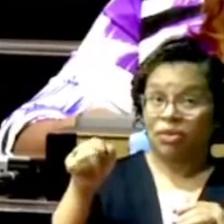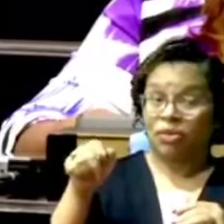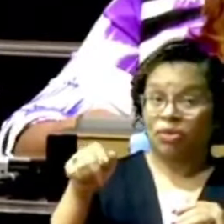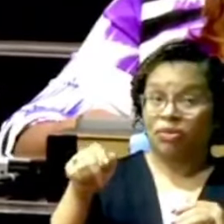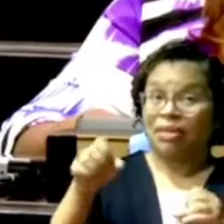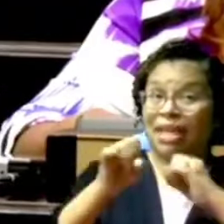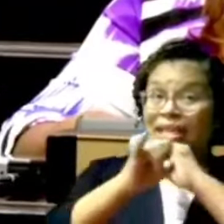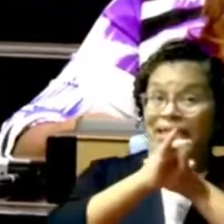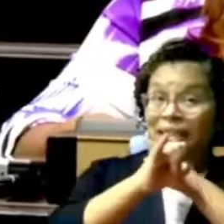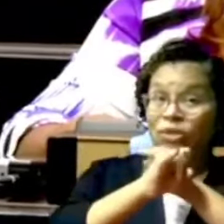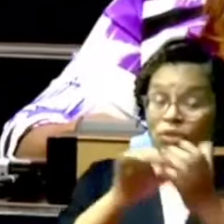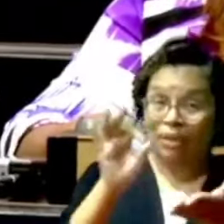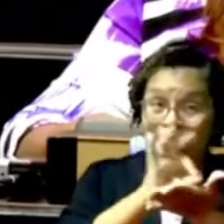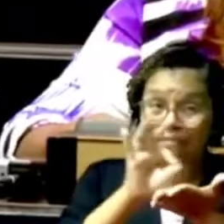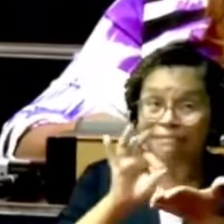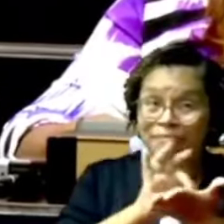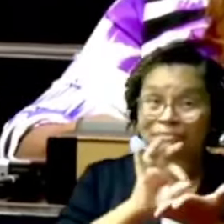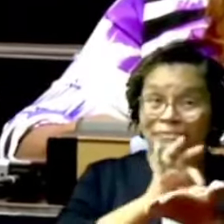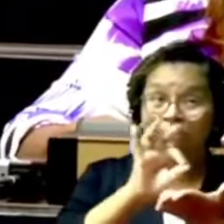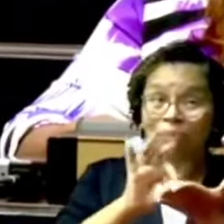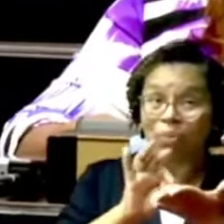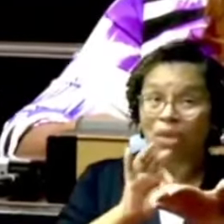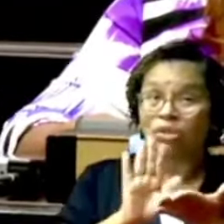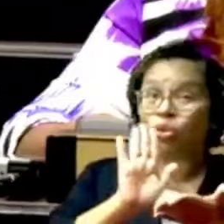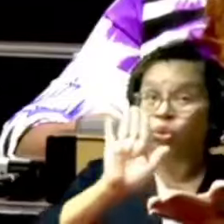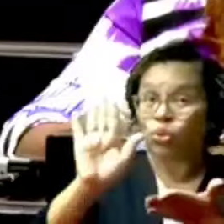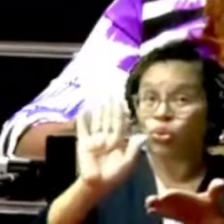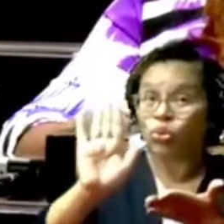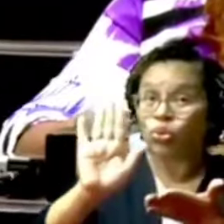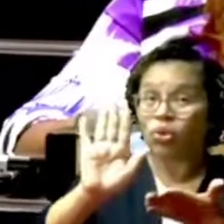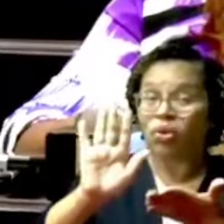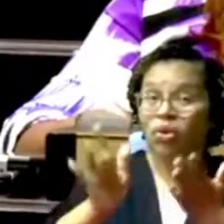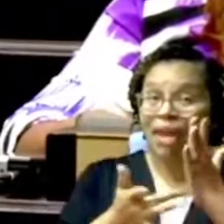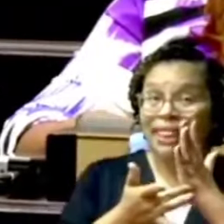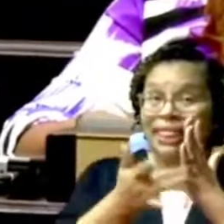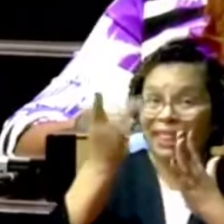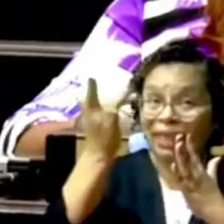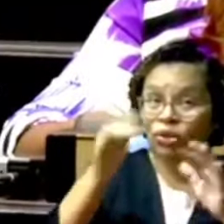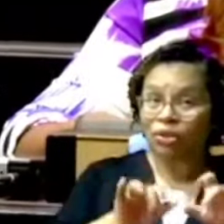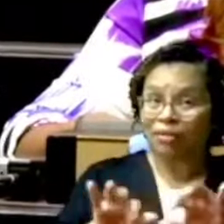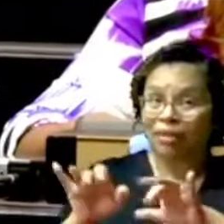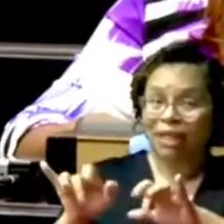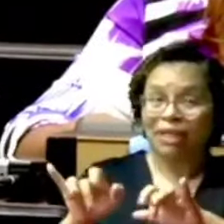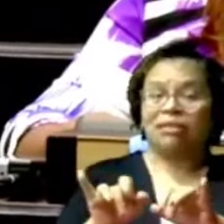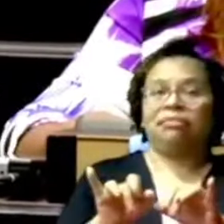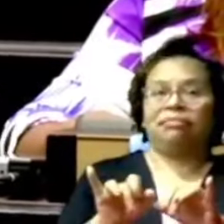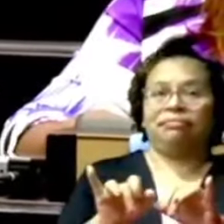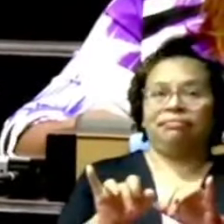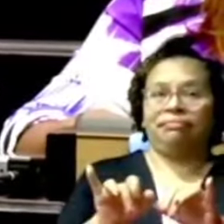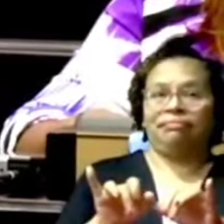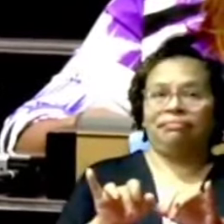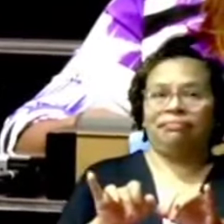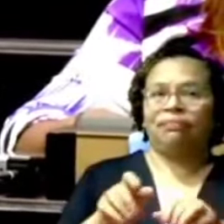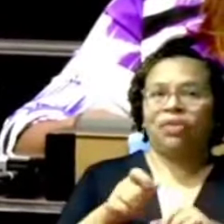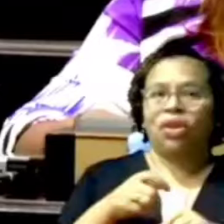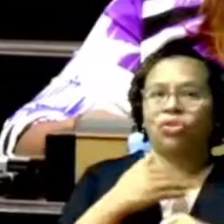Dominicana, ni siquiera manejar su propio sistema, ¿sabe? Porque no es posible que si ellos reciben